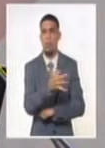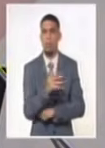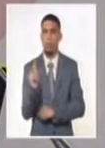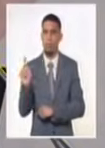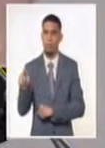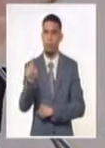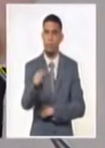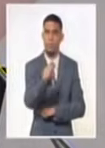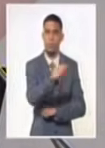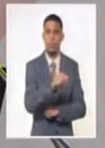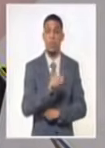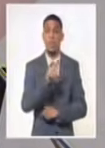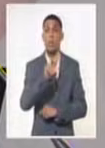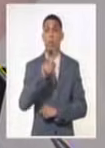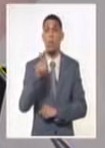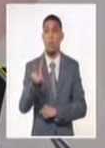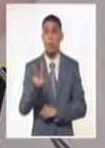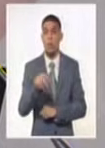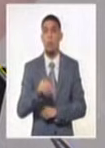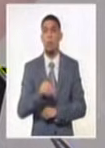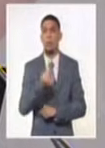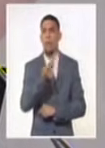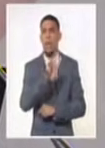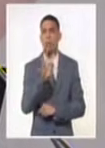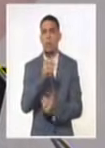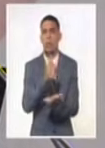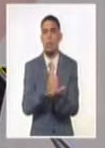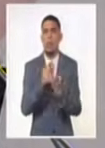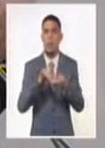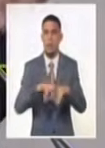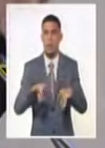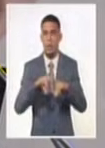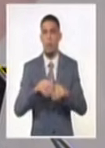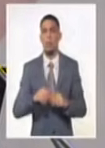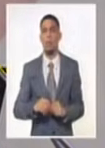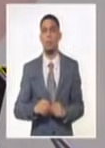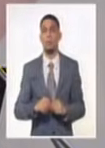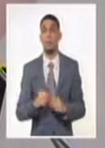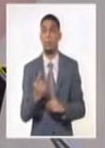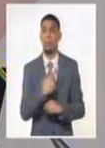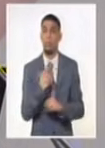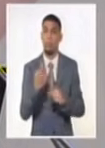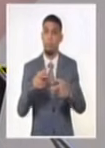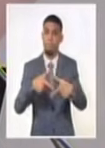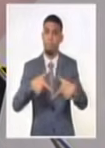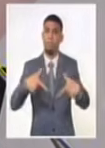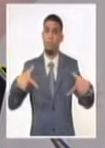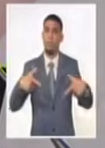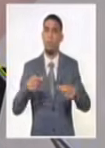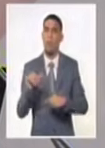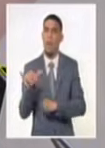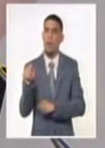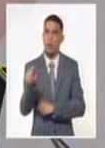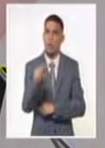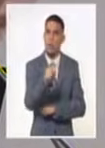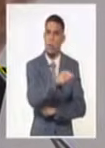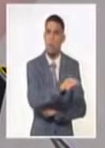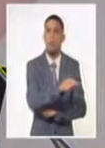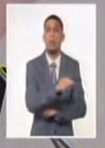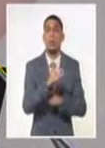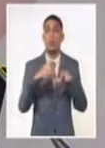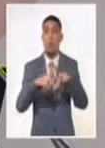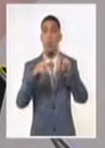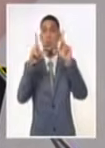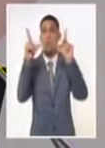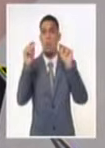Tenemos 122 CUN, 14 filiales universitarias. O sea, tenemos toda una red de instituciones de educación superior que están distribuidas